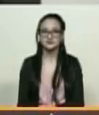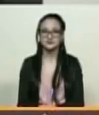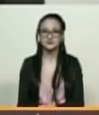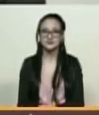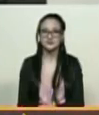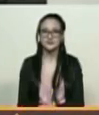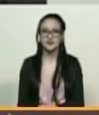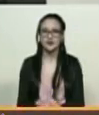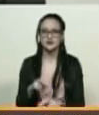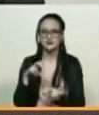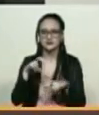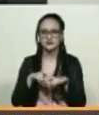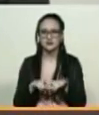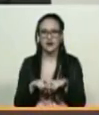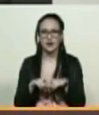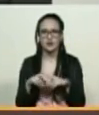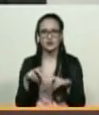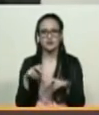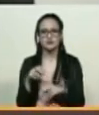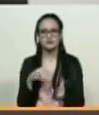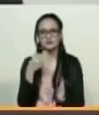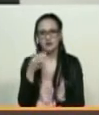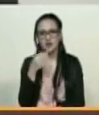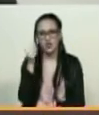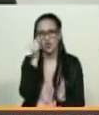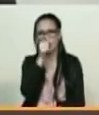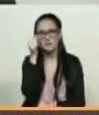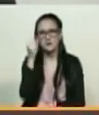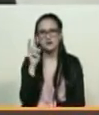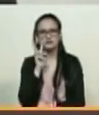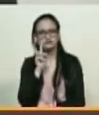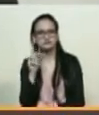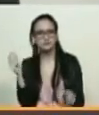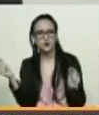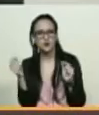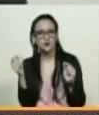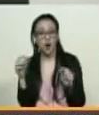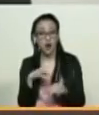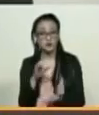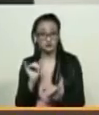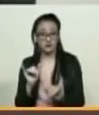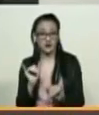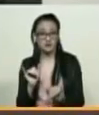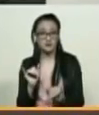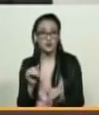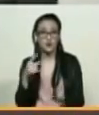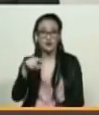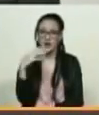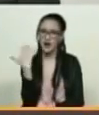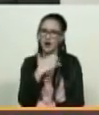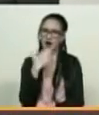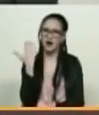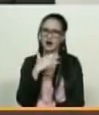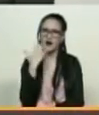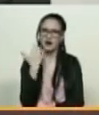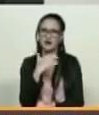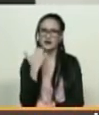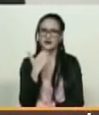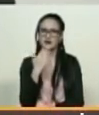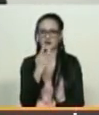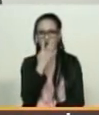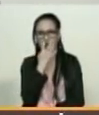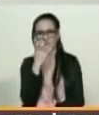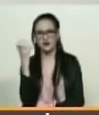una tarde del domingo, viendo el debate de los candidatos, usted ríe al respecto,